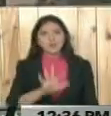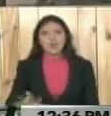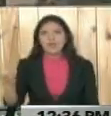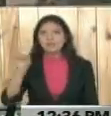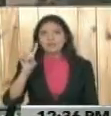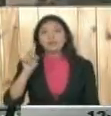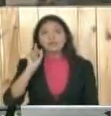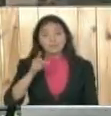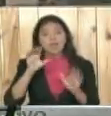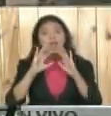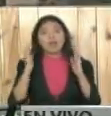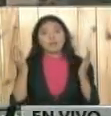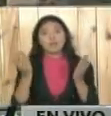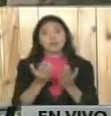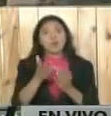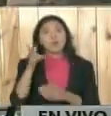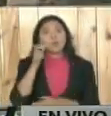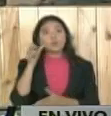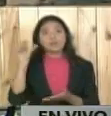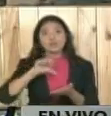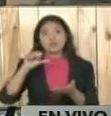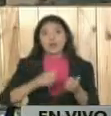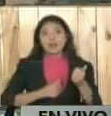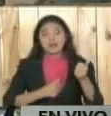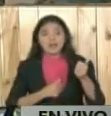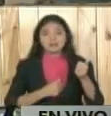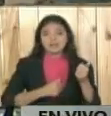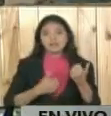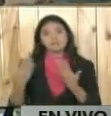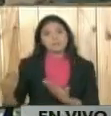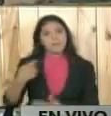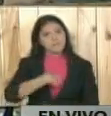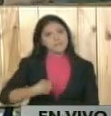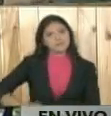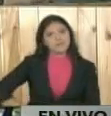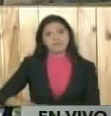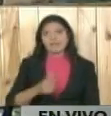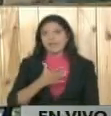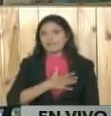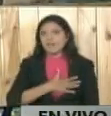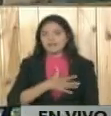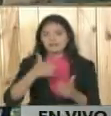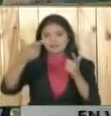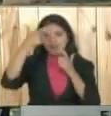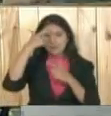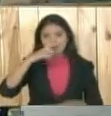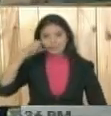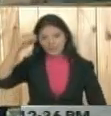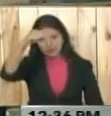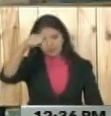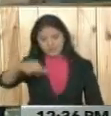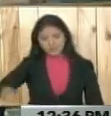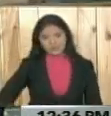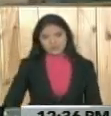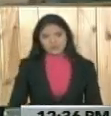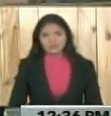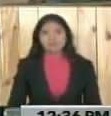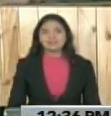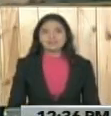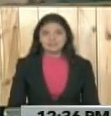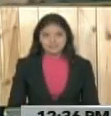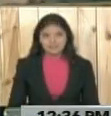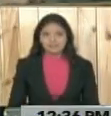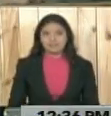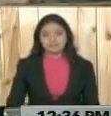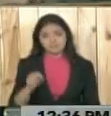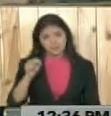del mundo con la Hora de la Salsa de nuestro primer presidente salsero y chavista, Nicolás Maduro. Así estamos